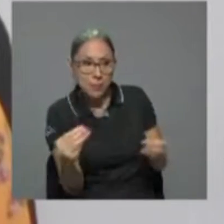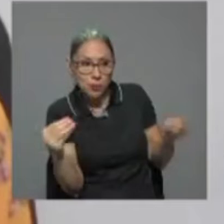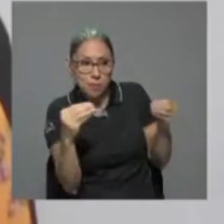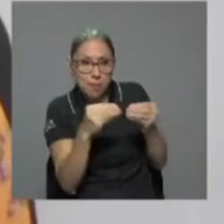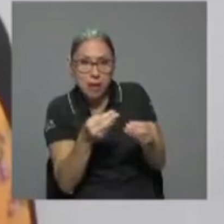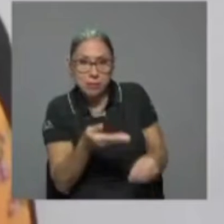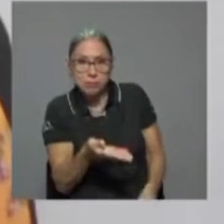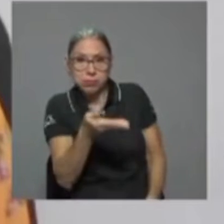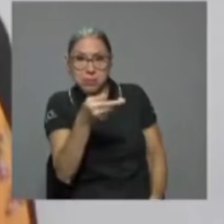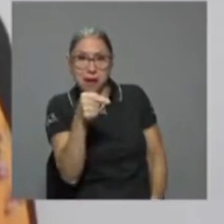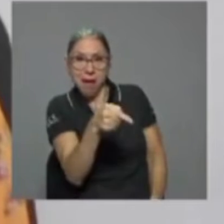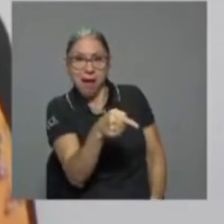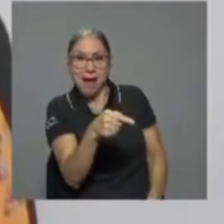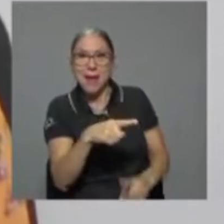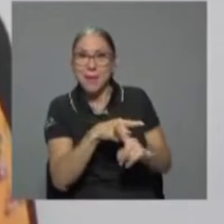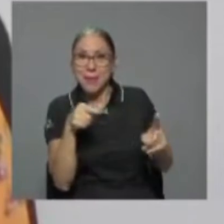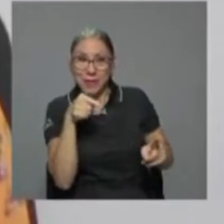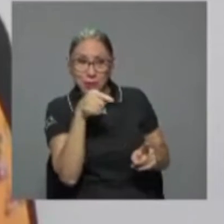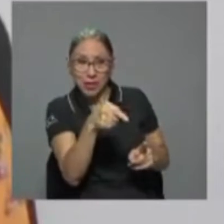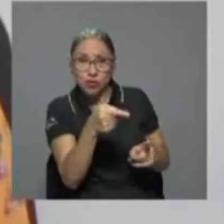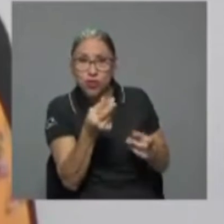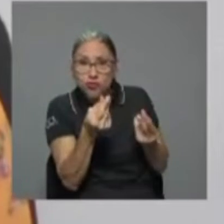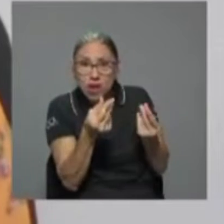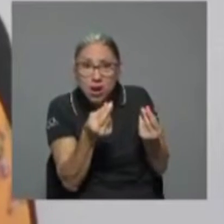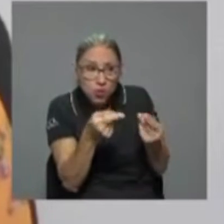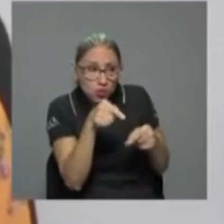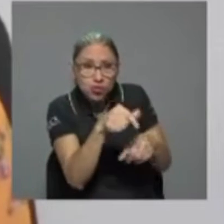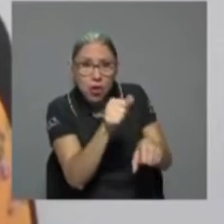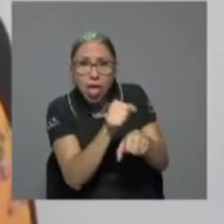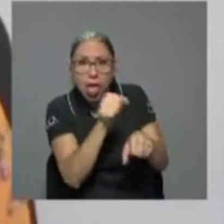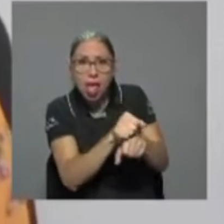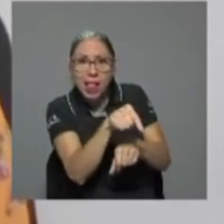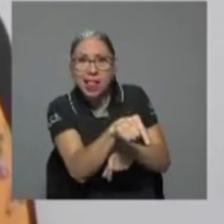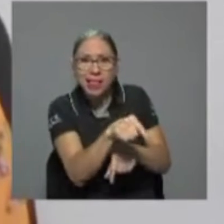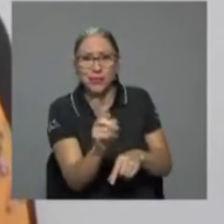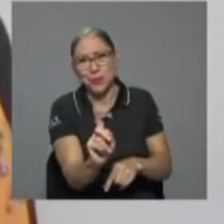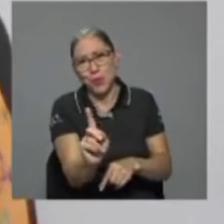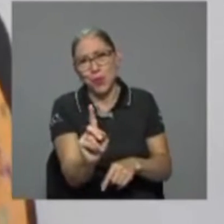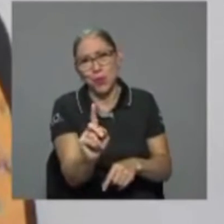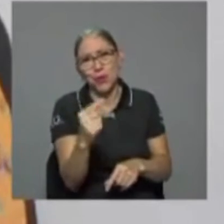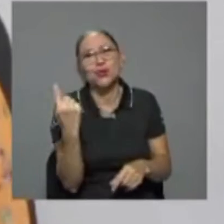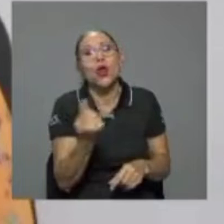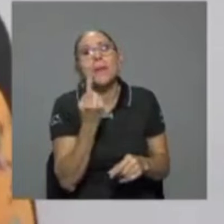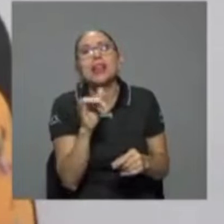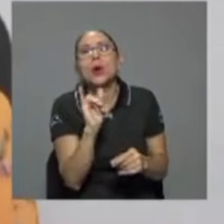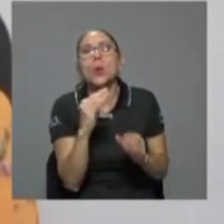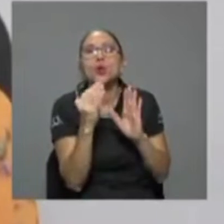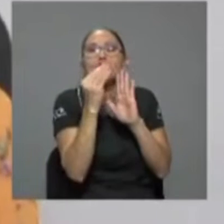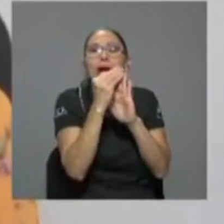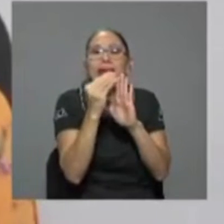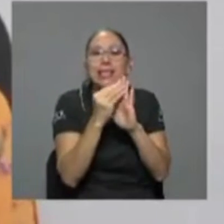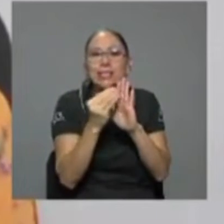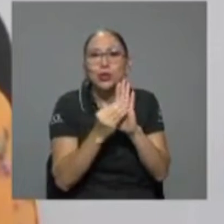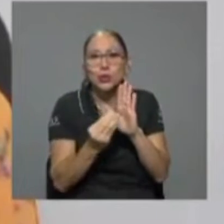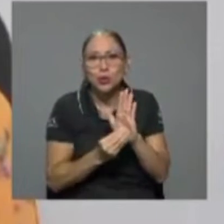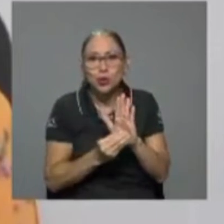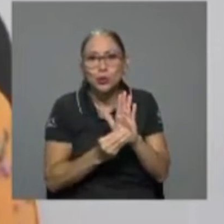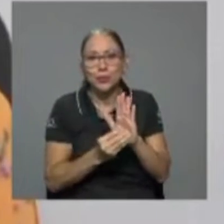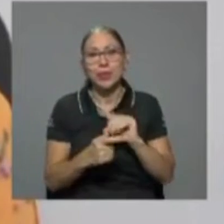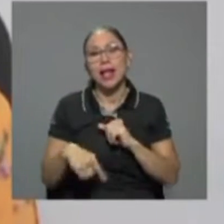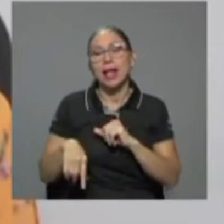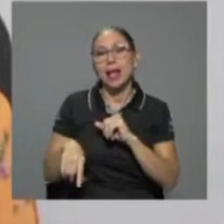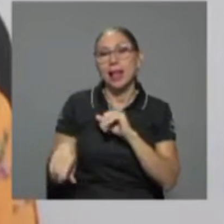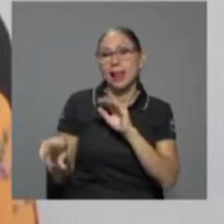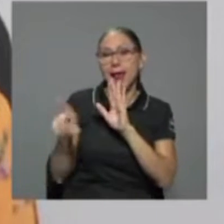necesariamente, digamos, son recursos líquidos, ¿verdad? Sino que son nada más como registros. La